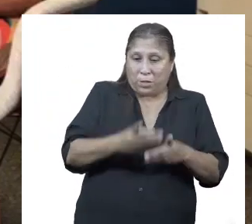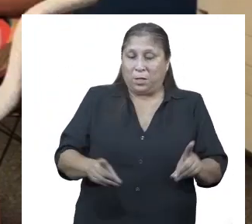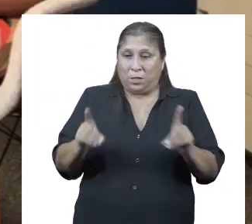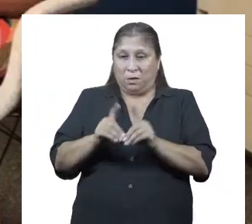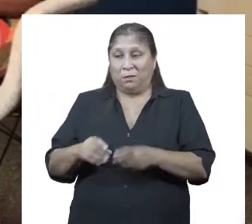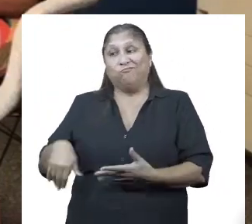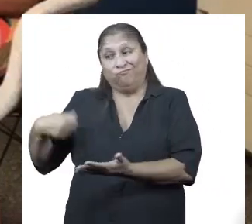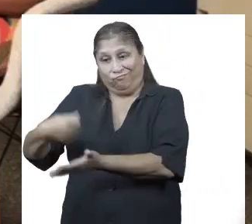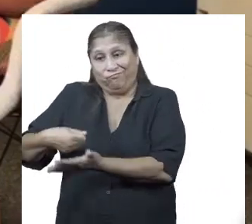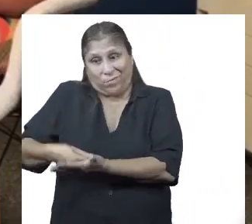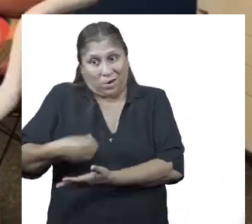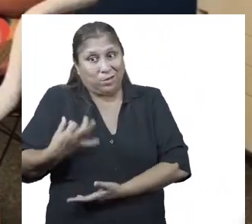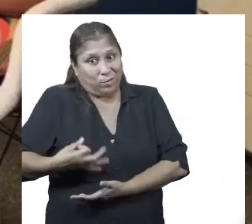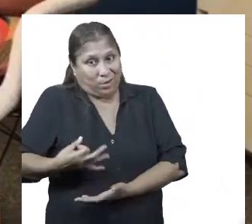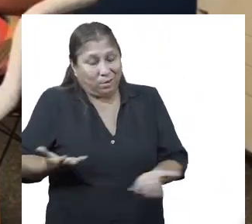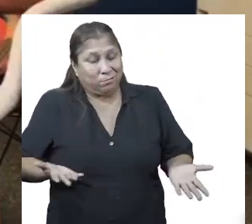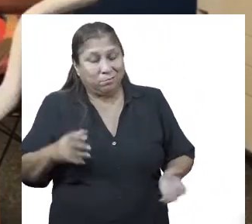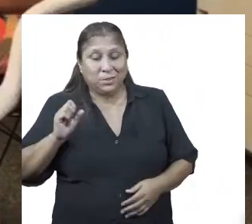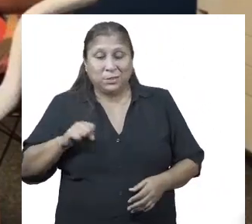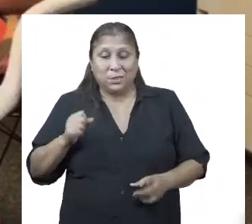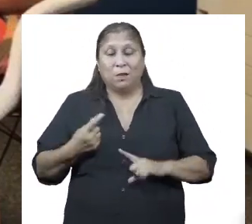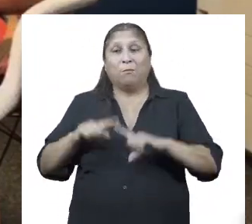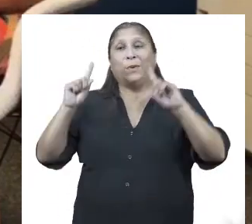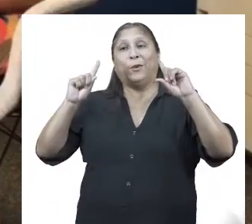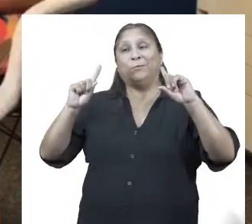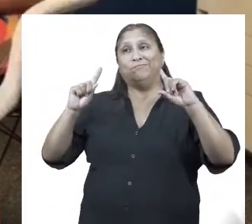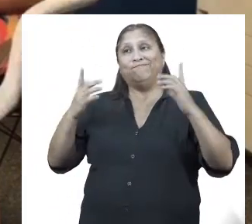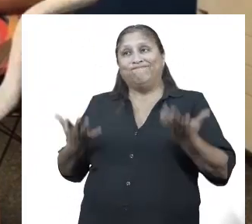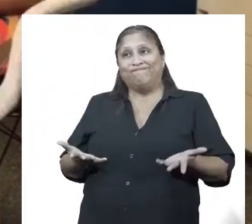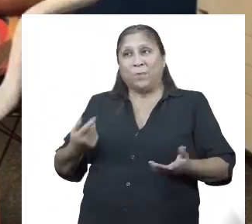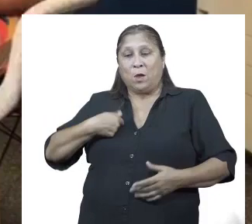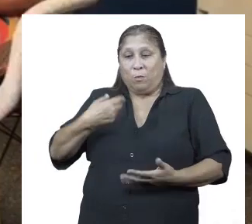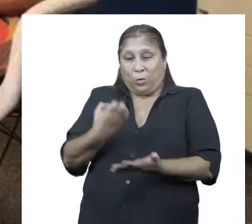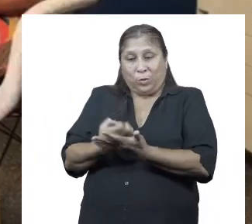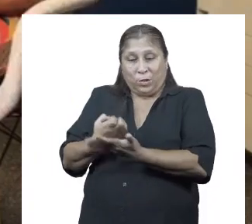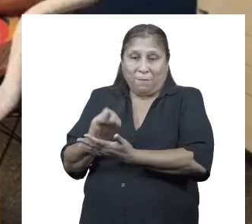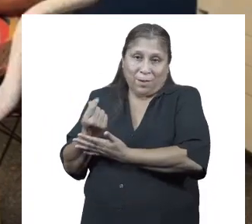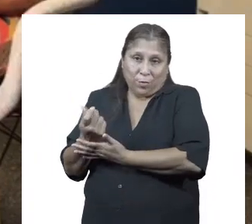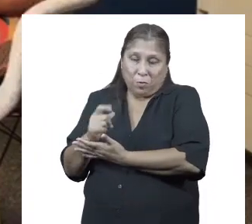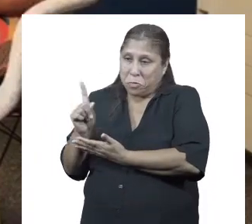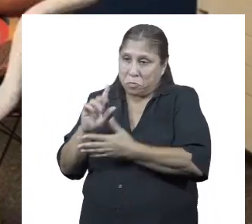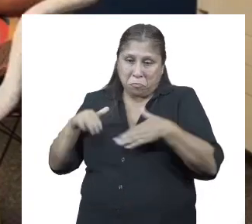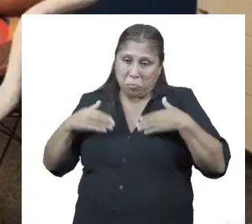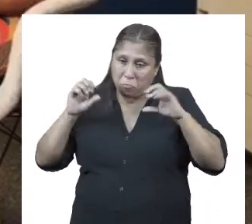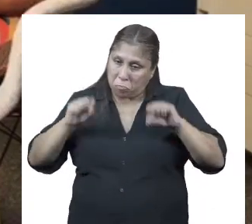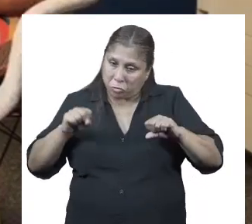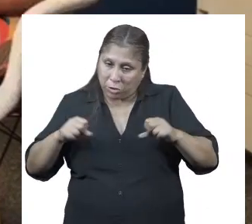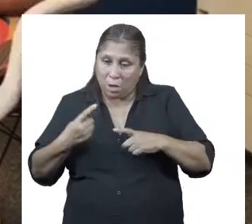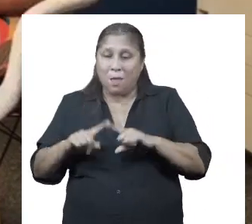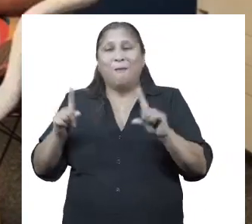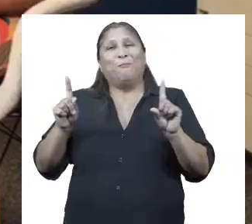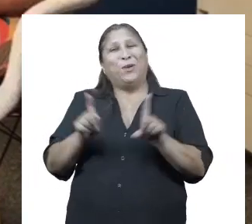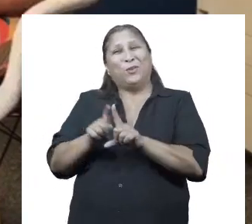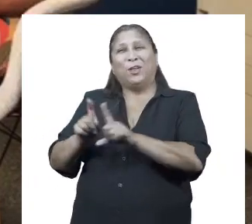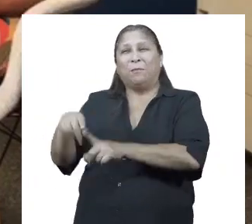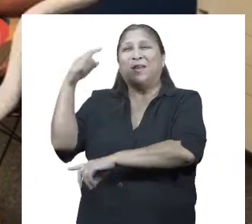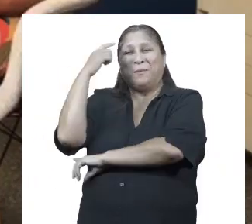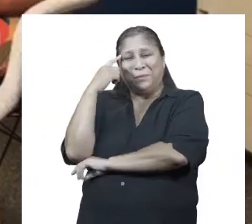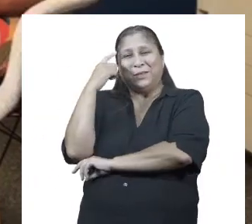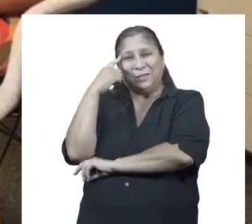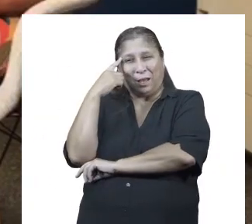digna. Por un pago, ¿verdad? Pero para empezar, digamos, por un tema económico no fue posible, pero también era el hecho de